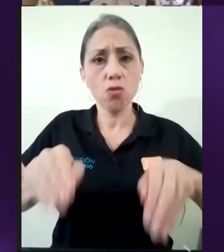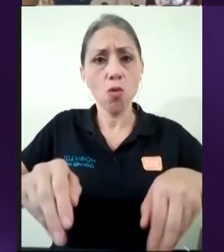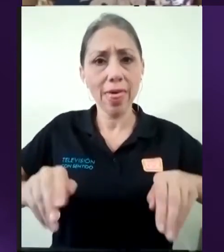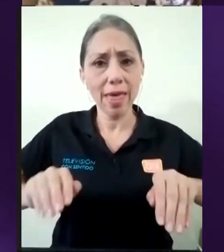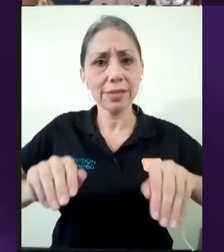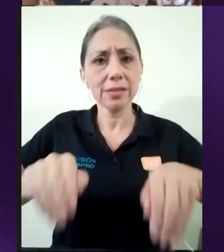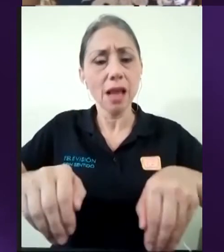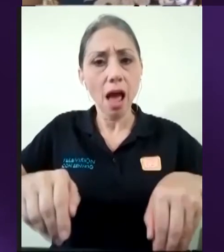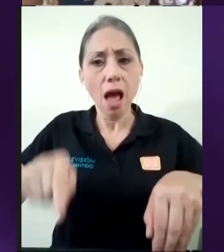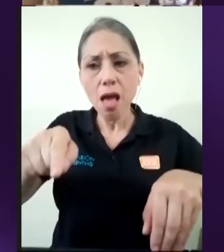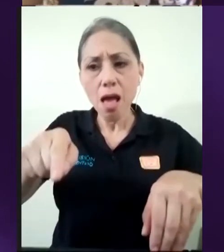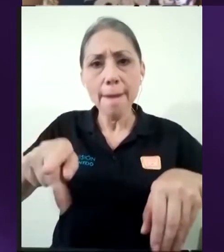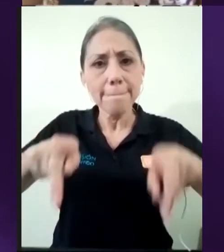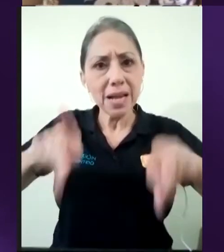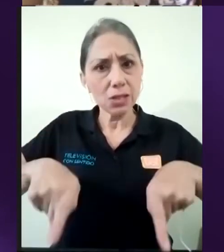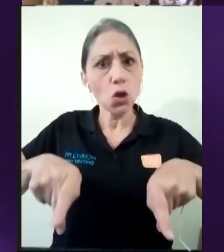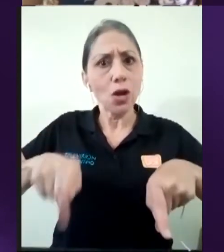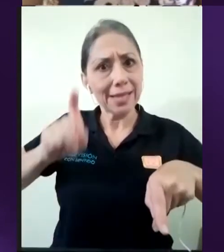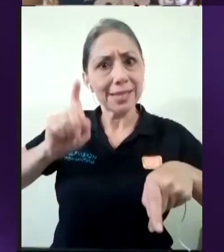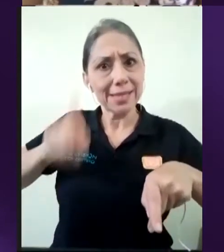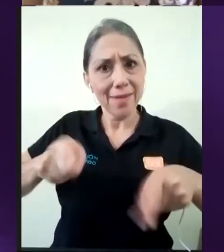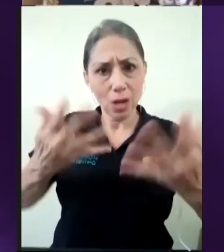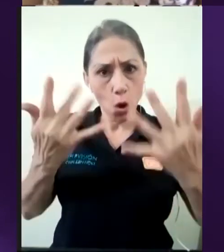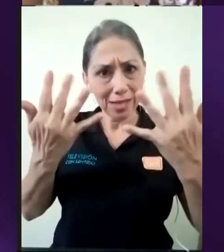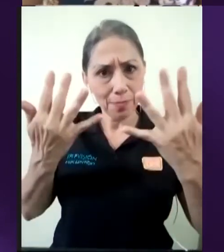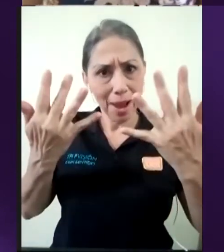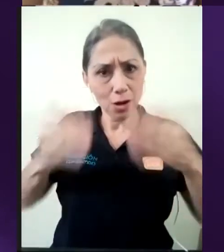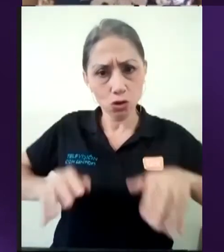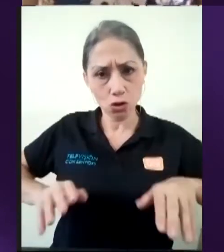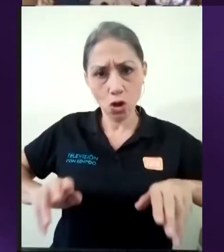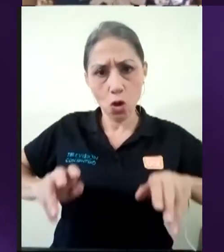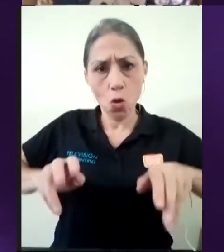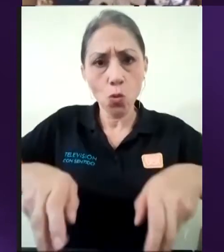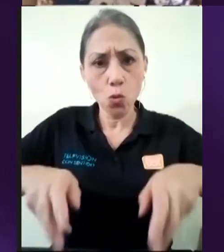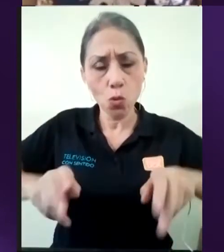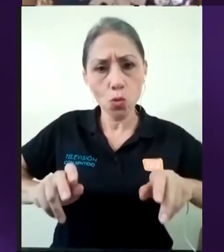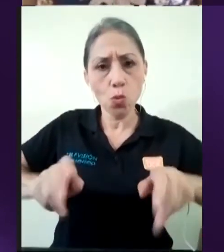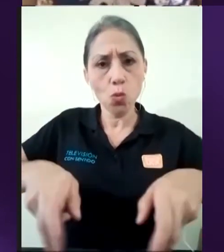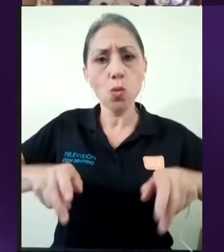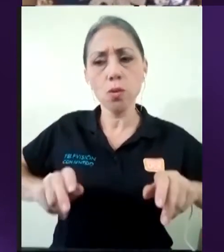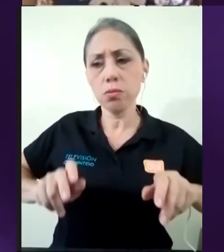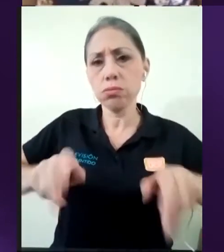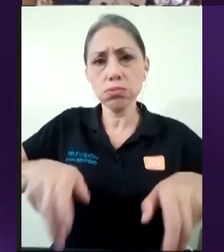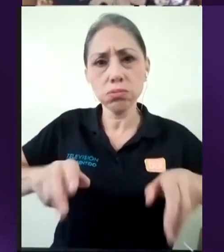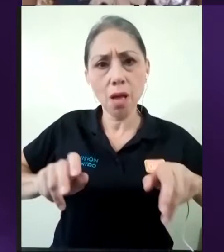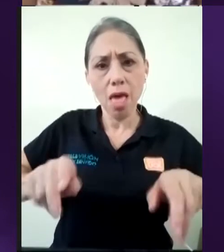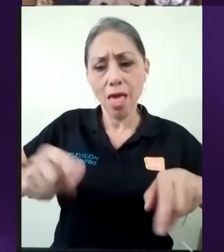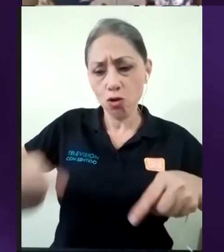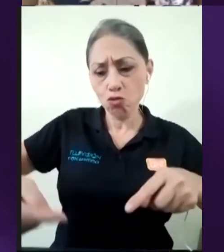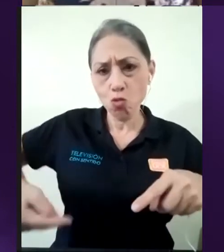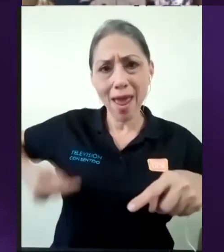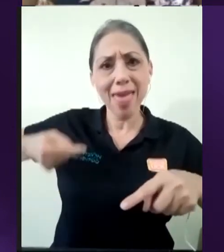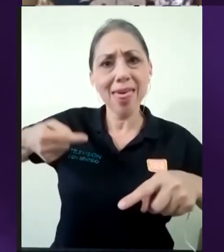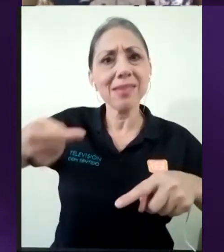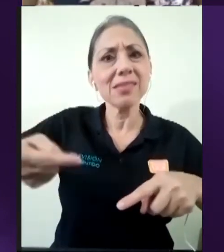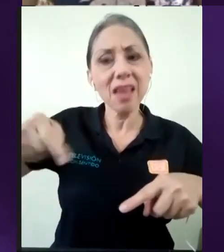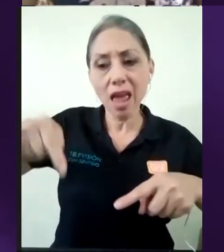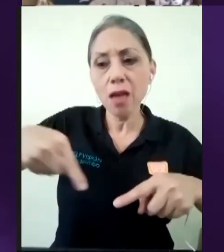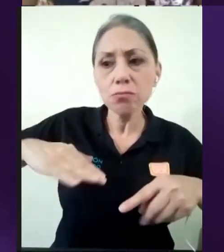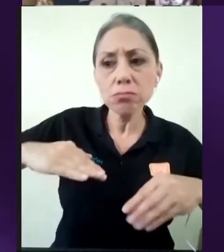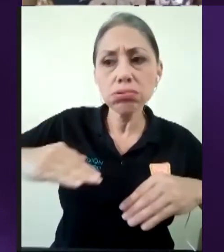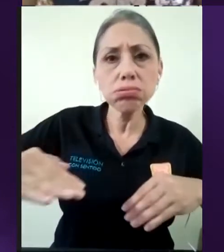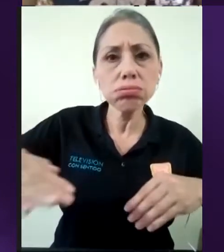personas, al tener que impulsarlas con sus manos, las ruedas pasan frecuentemente por superficies que pueden